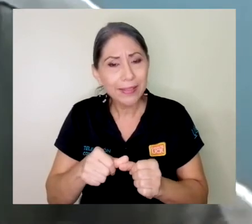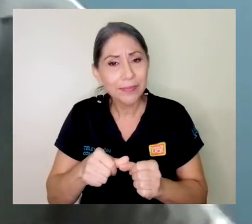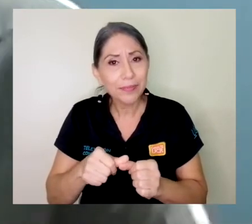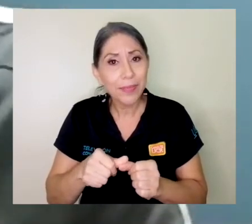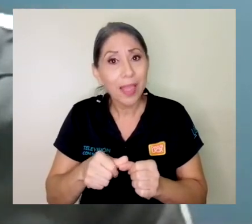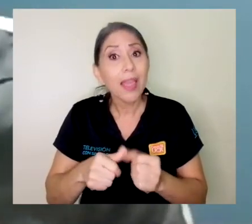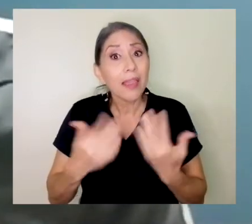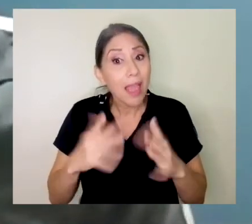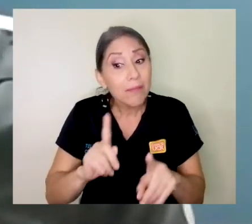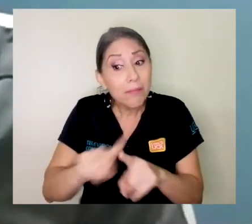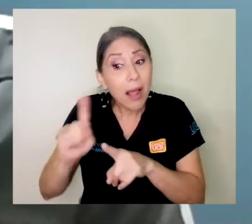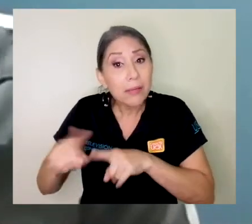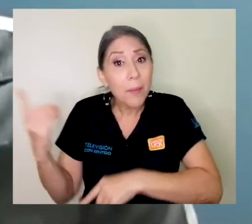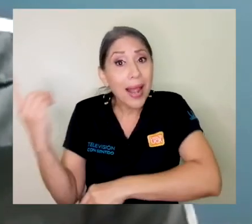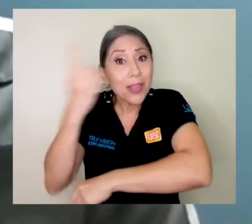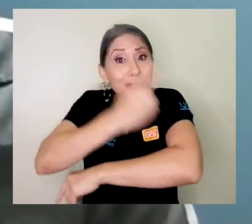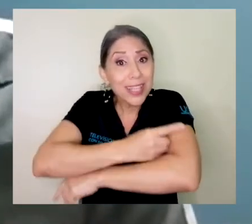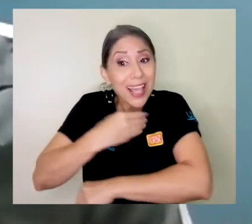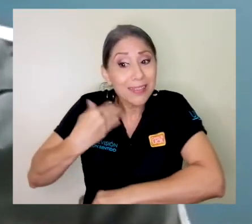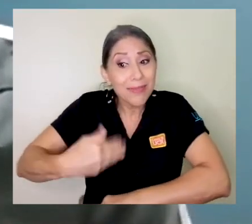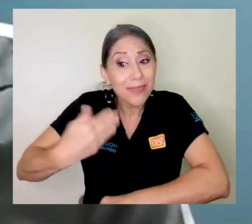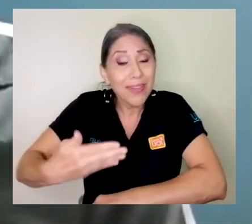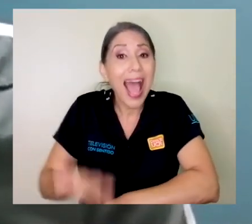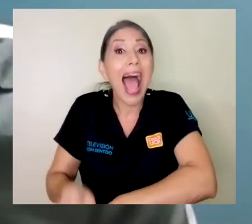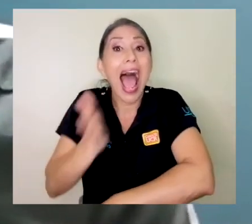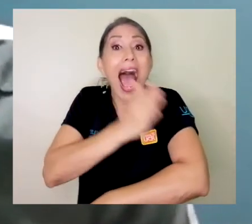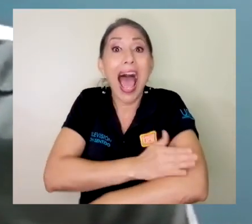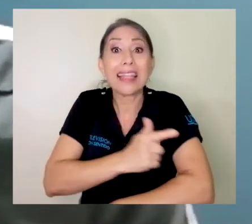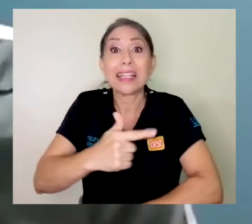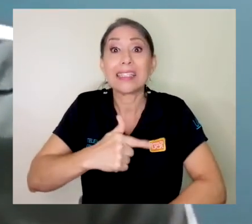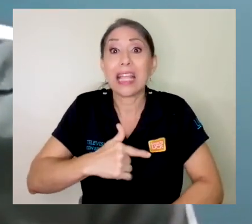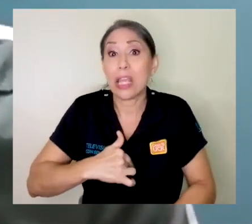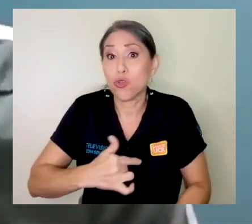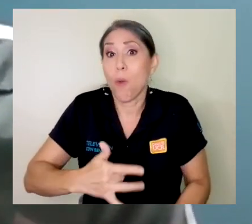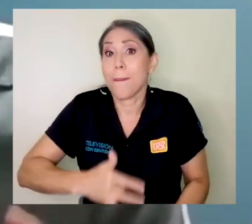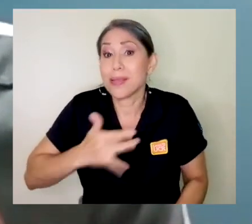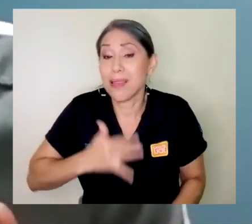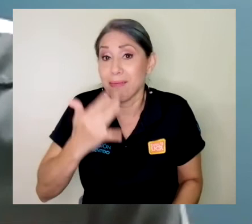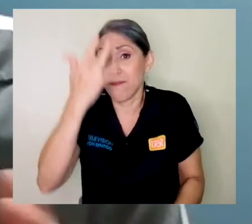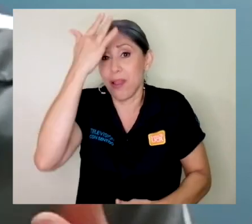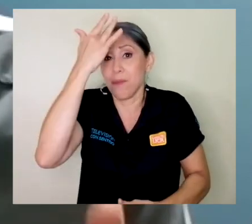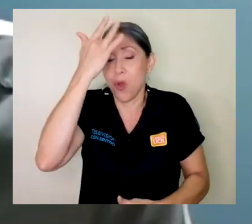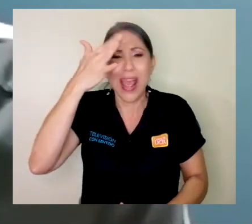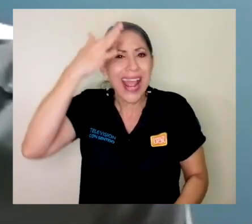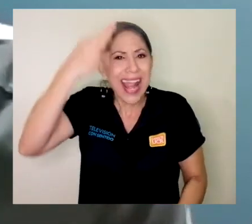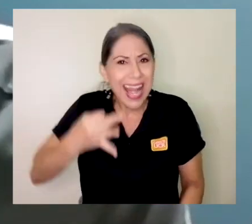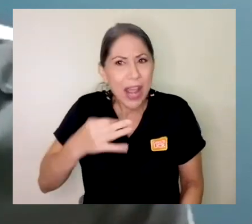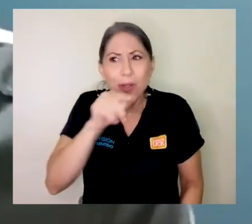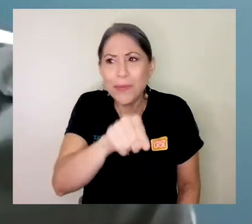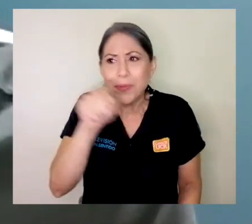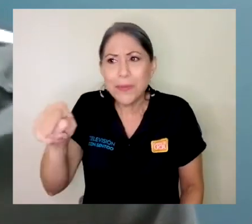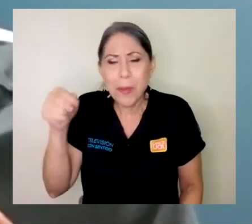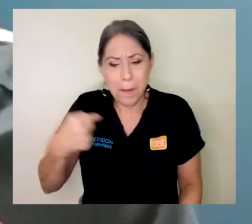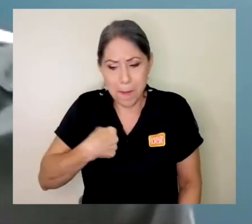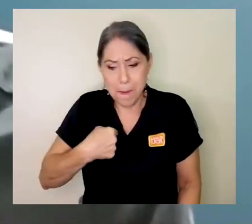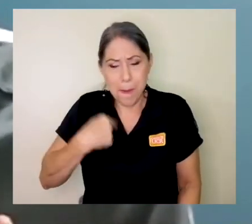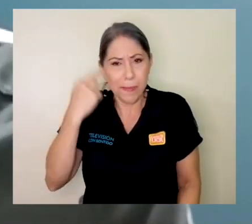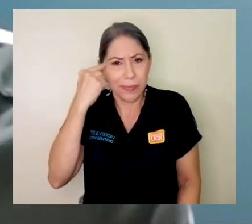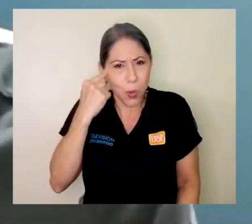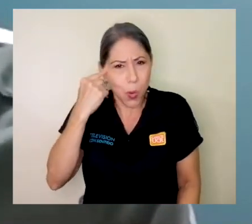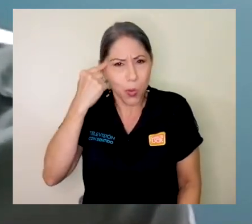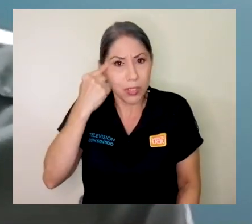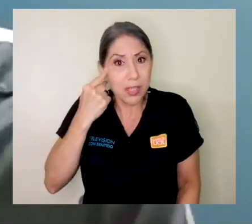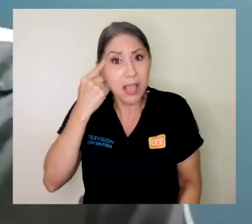que pasan varios días antes de que yo muestre signos de enfermedad. Creo que es un acto de conciencia, es una cuestión